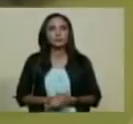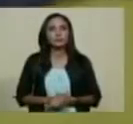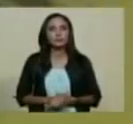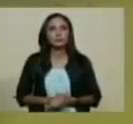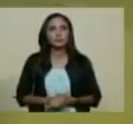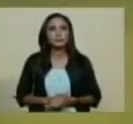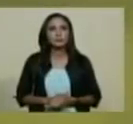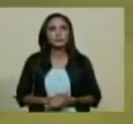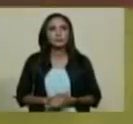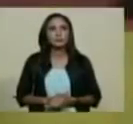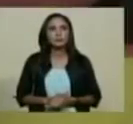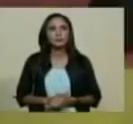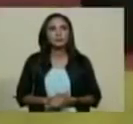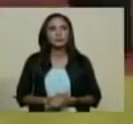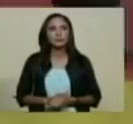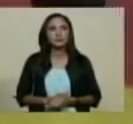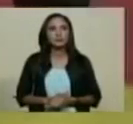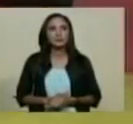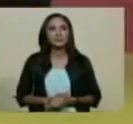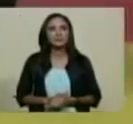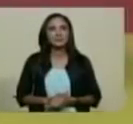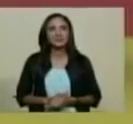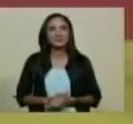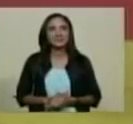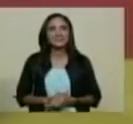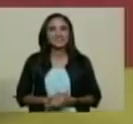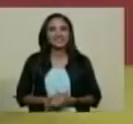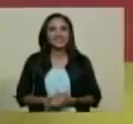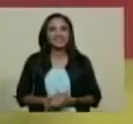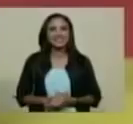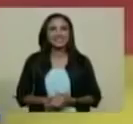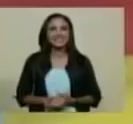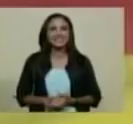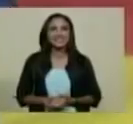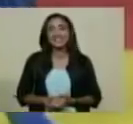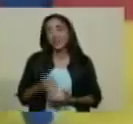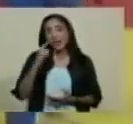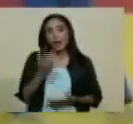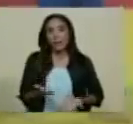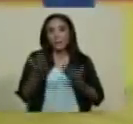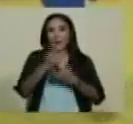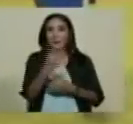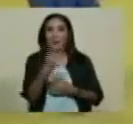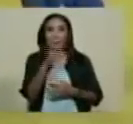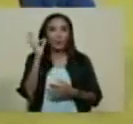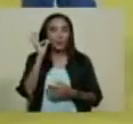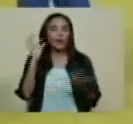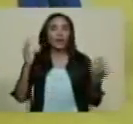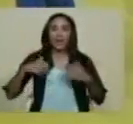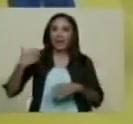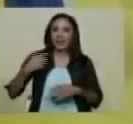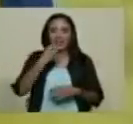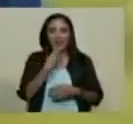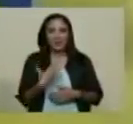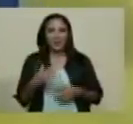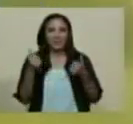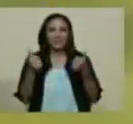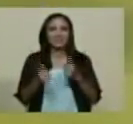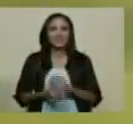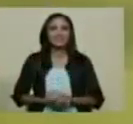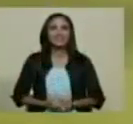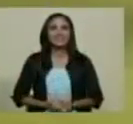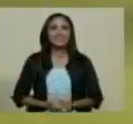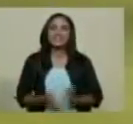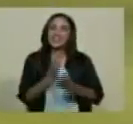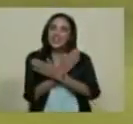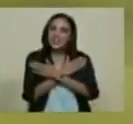en peso de 44 kilogramos. Nuestra muchacha ya en Buenos Aires, brillando.